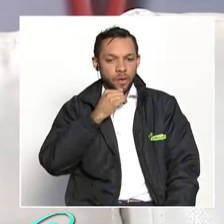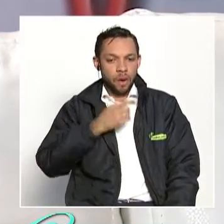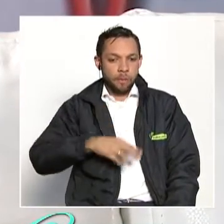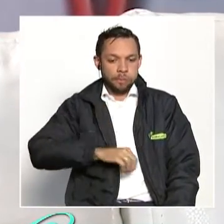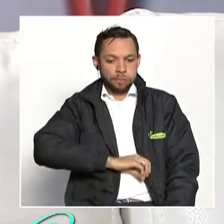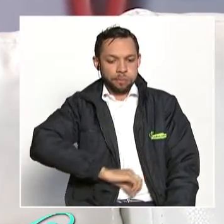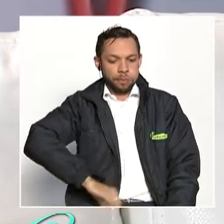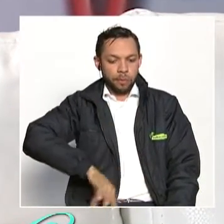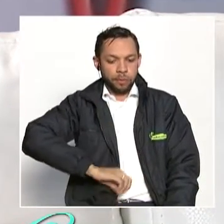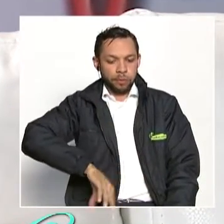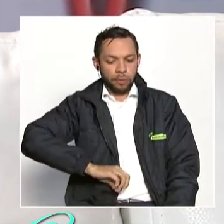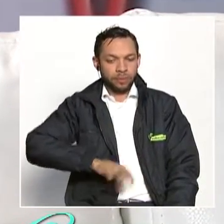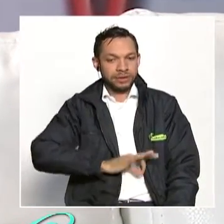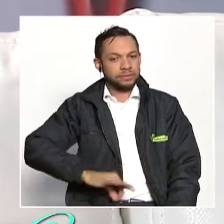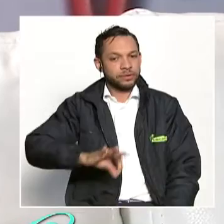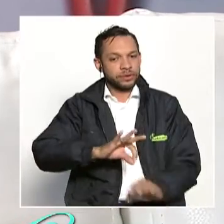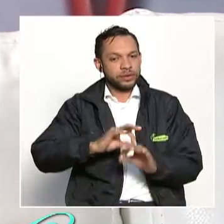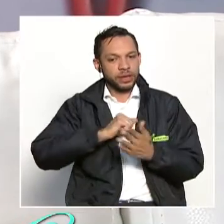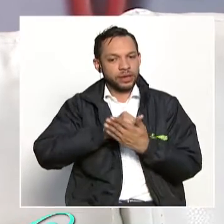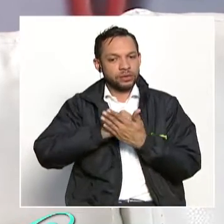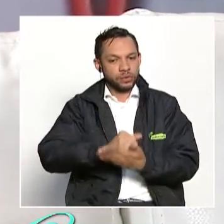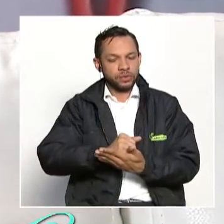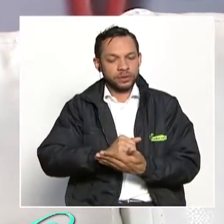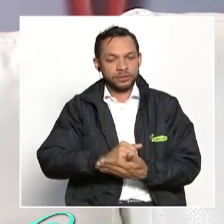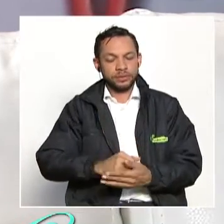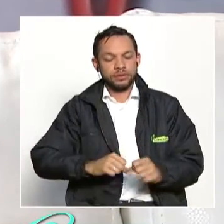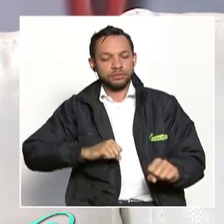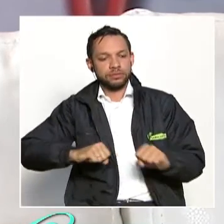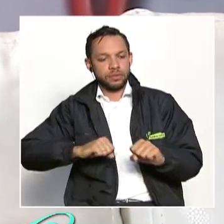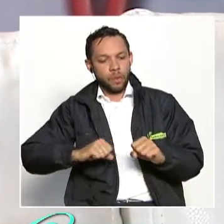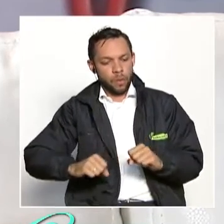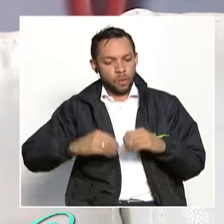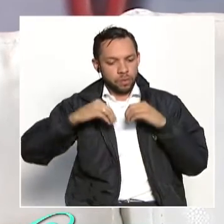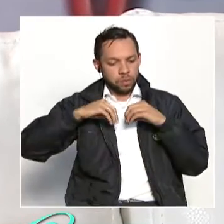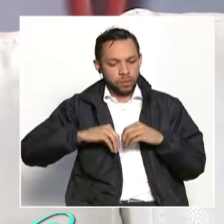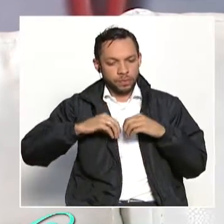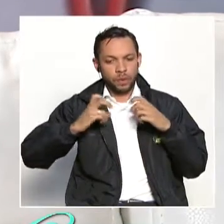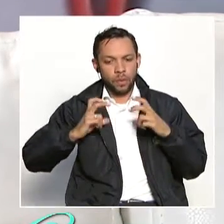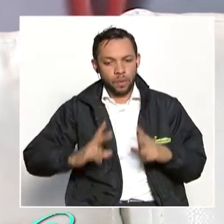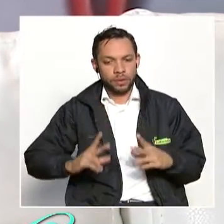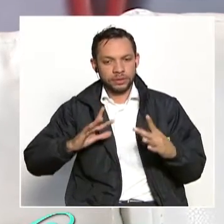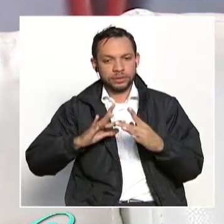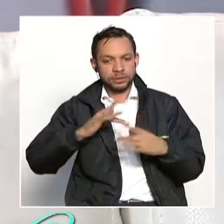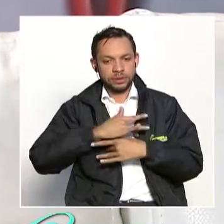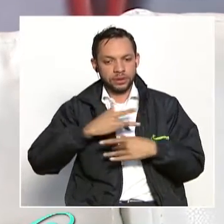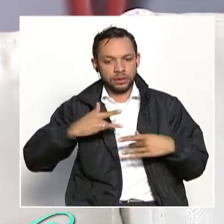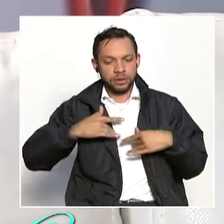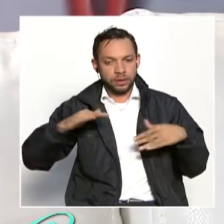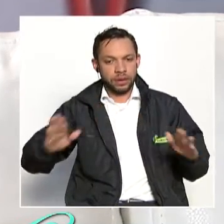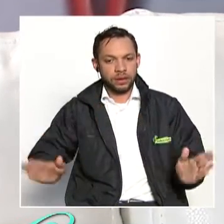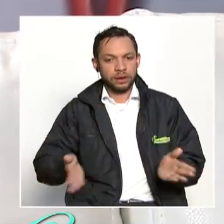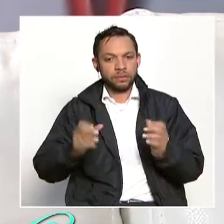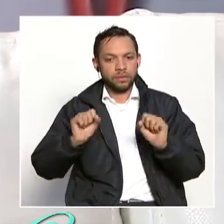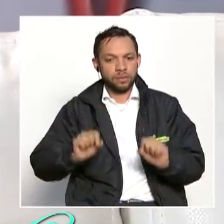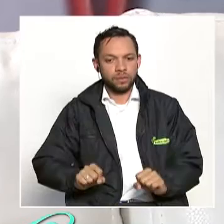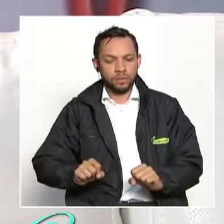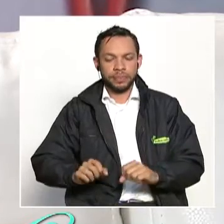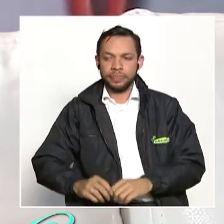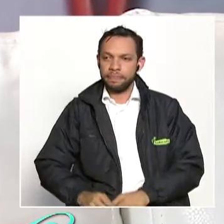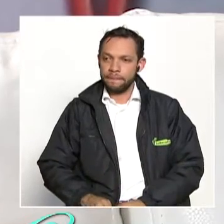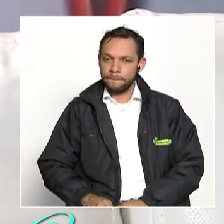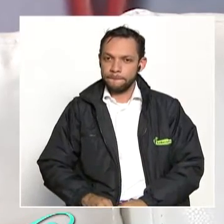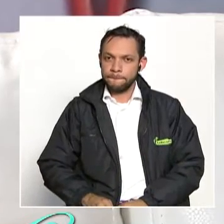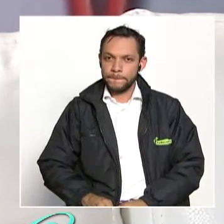de la microbiota bacteriana del intestino, que es la que determina el estado de salud y enfermedad de las personas.